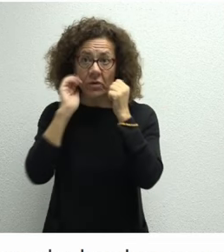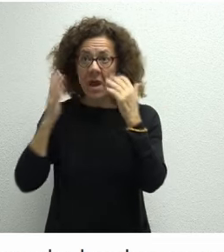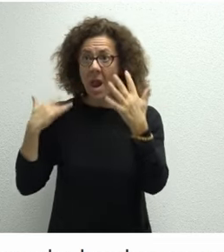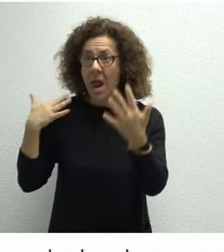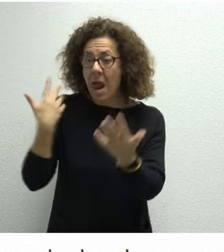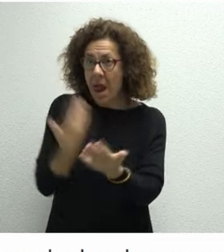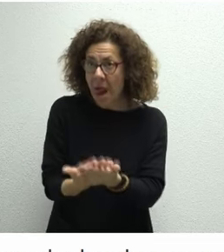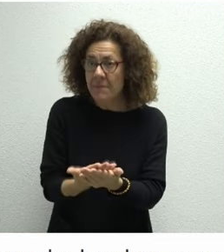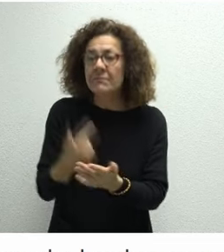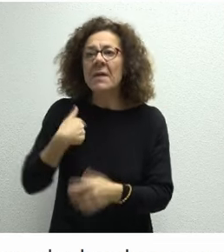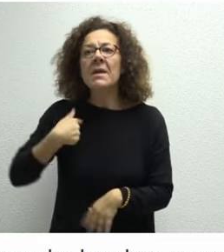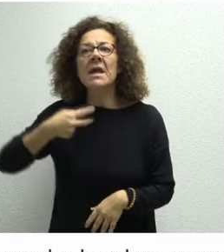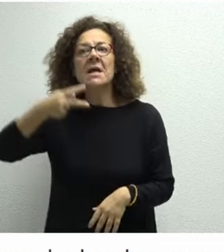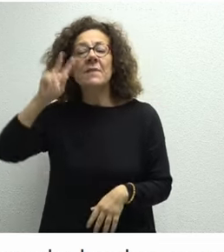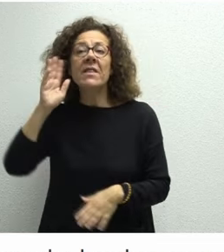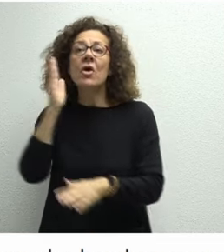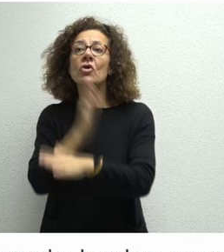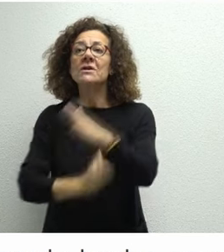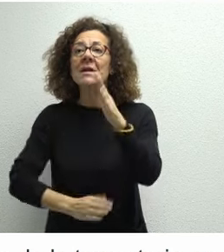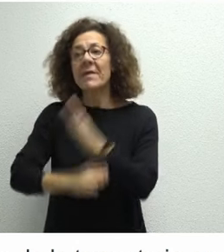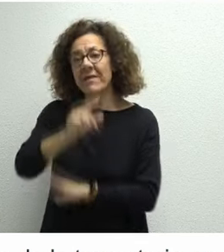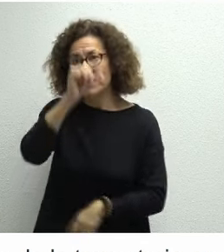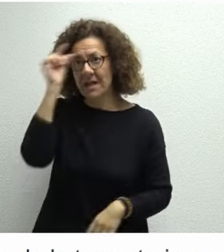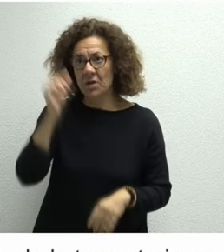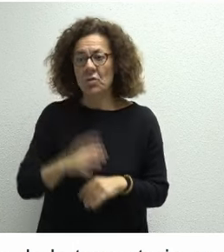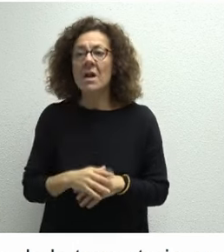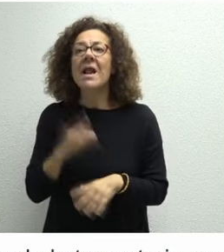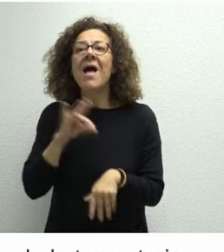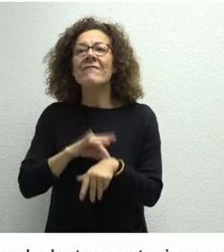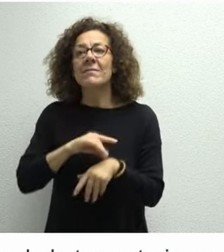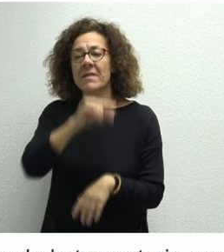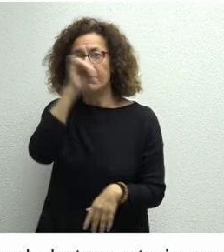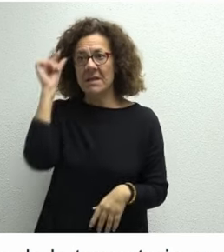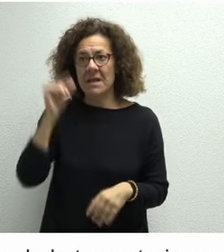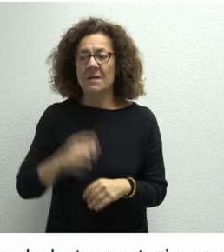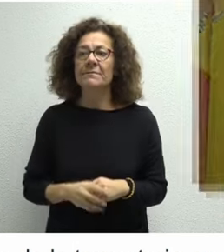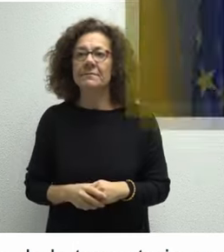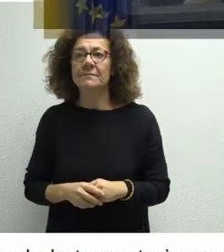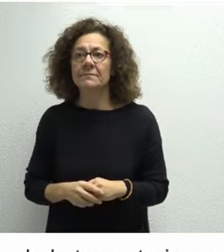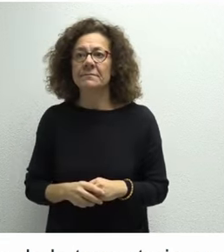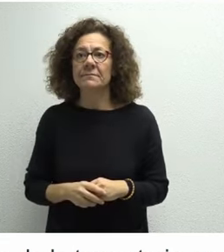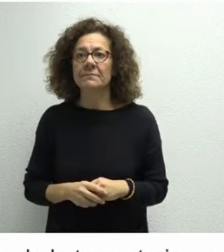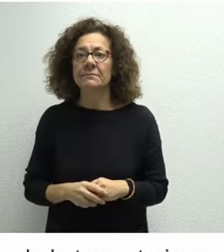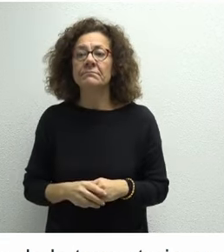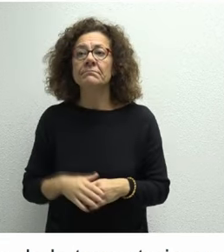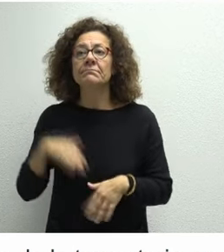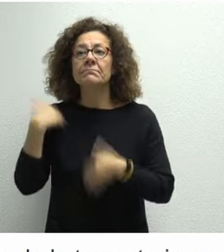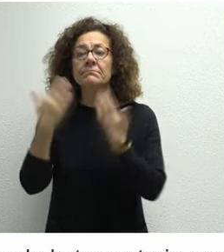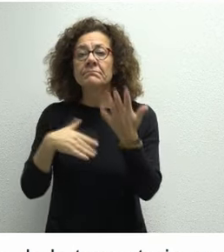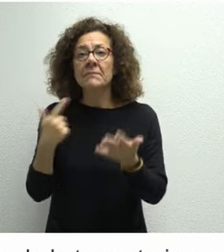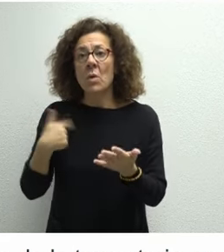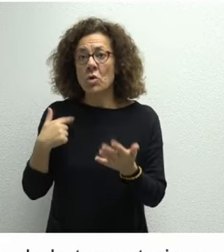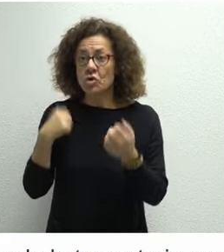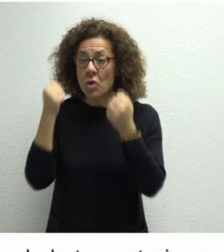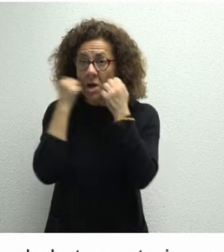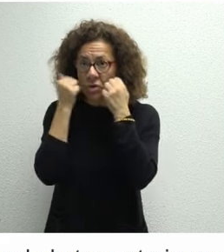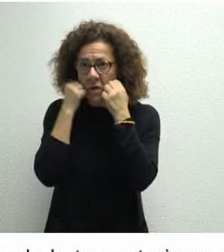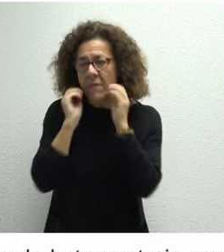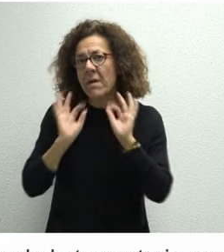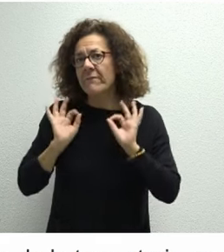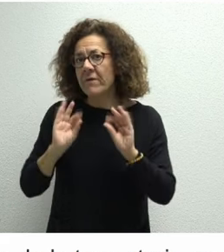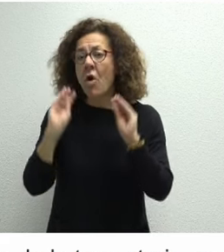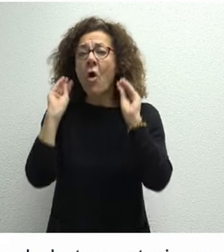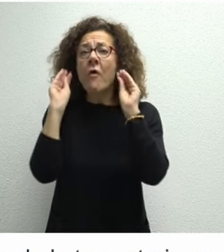hoy y mi experiencia con discapacidad intelectual no Y la enfermedad mental durante la residencia por supuesto formación en